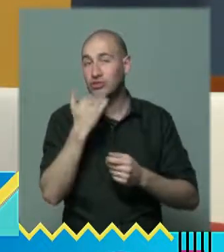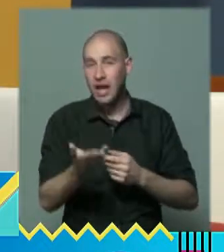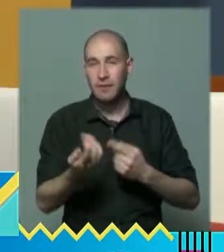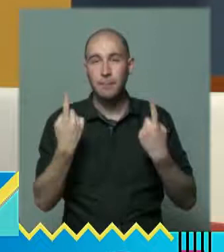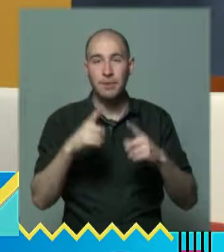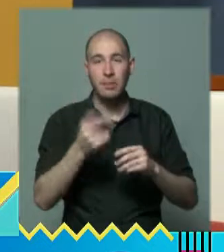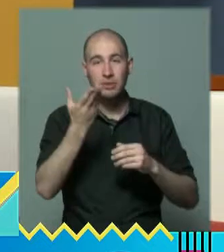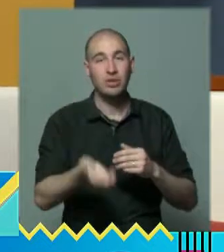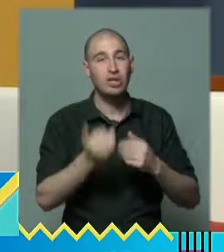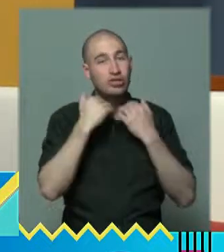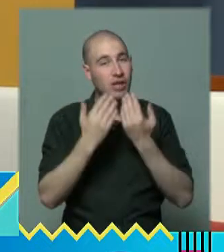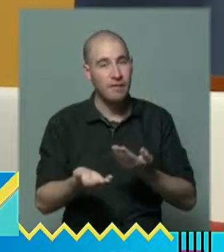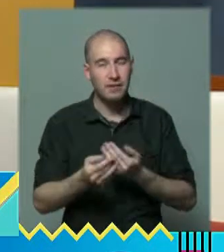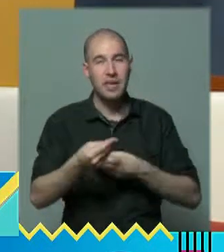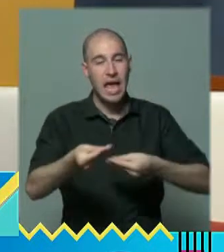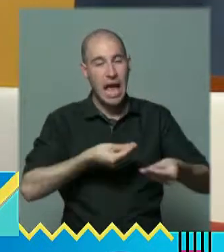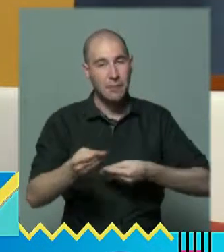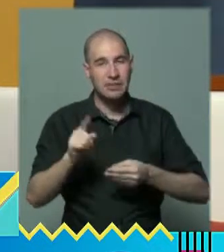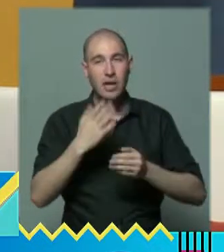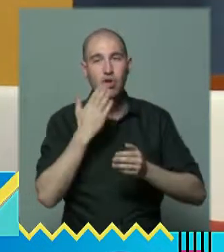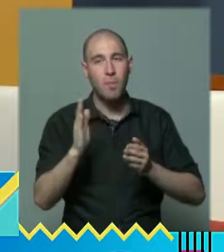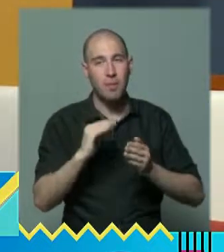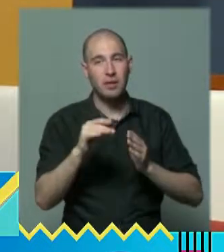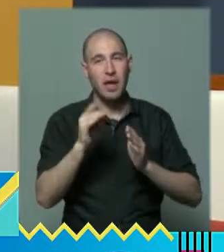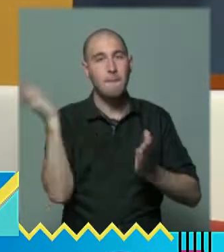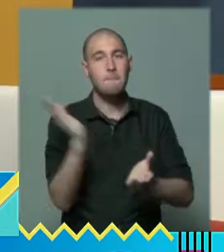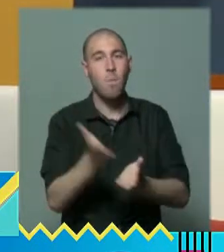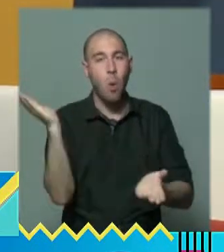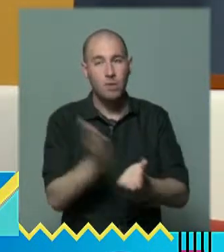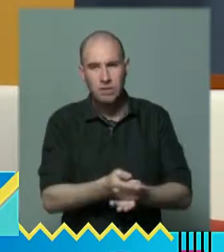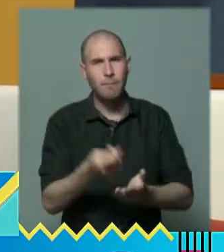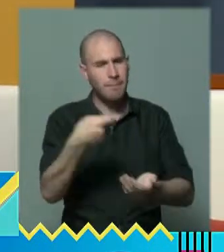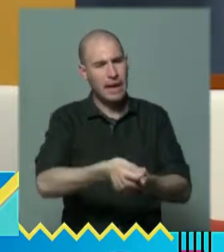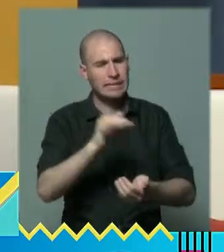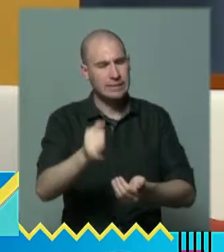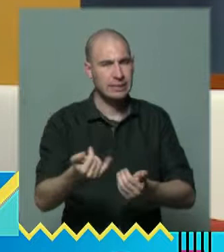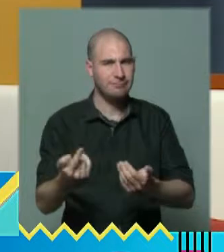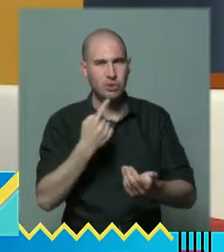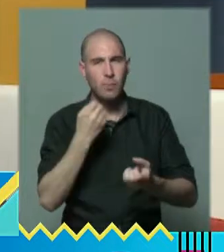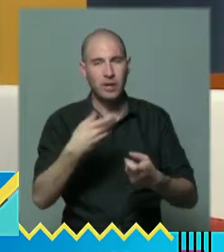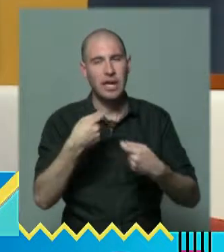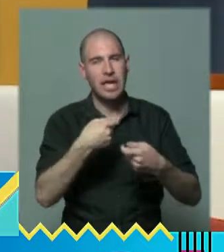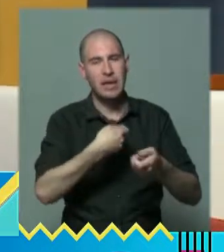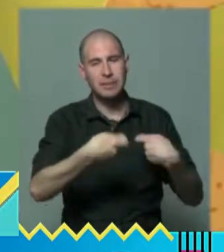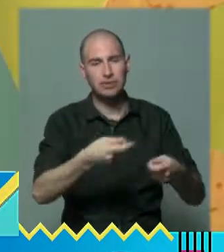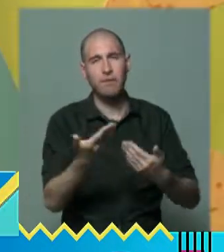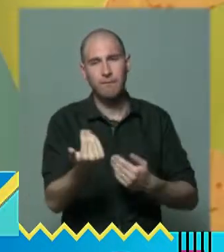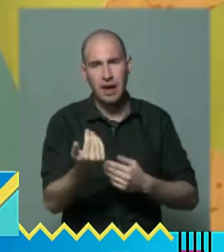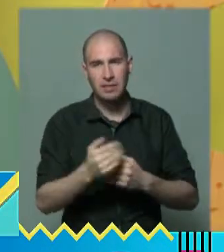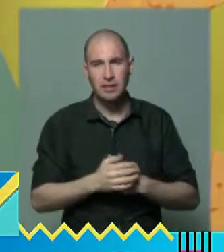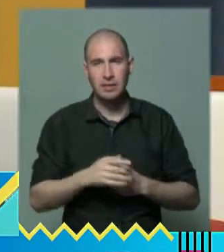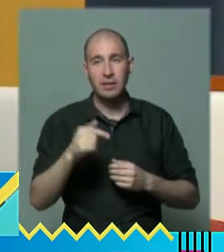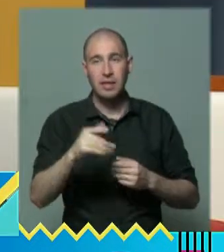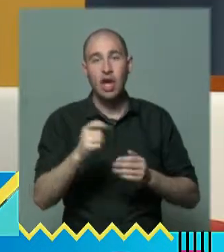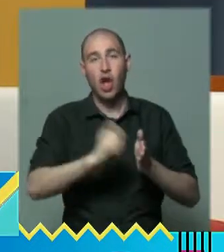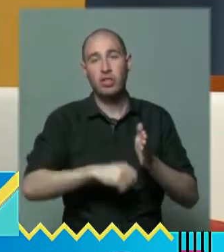que nadie sabe si las empresas han cumplido con las numerosas multas por falta de inversiones, incumplimiento